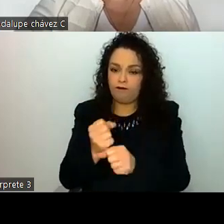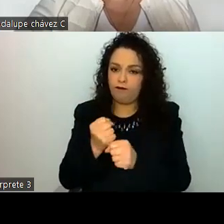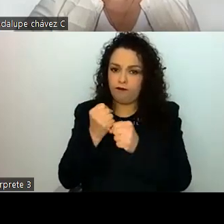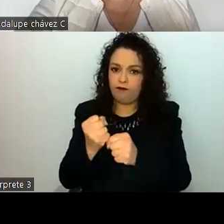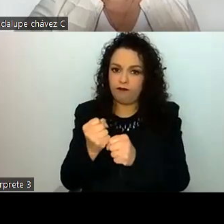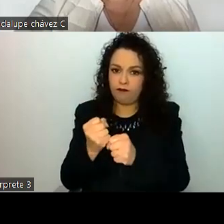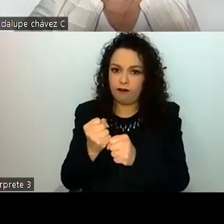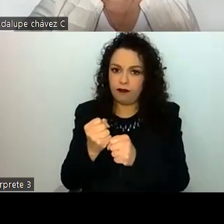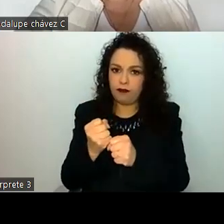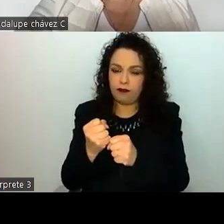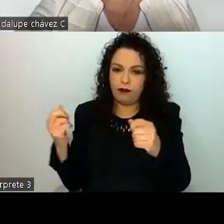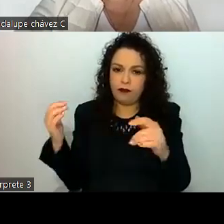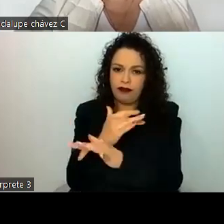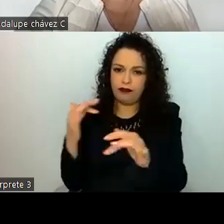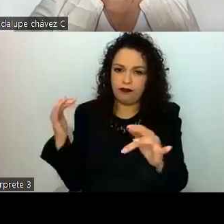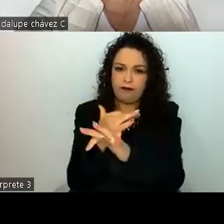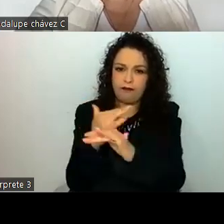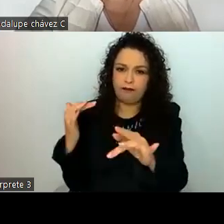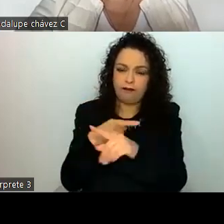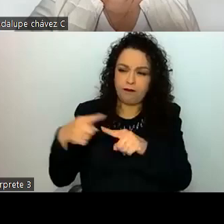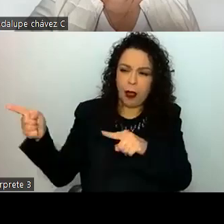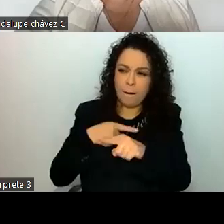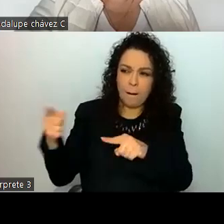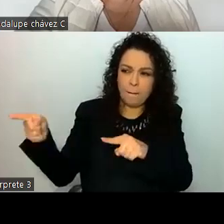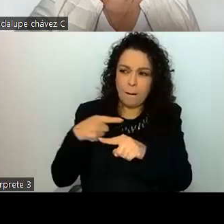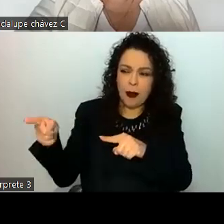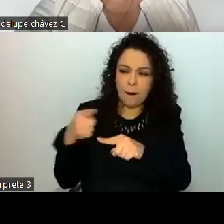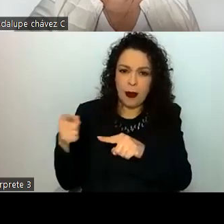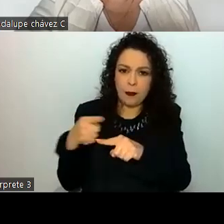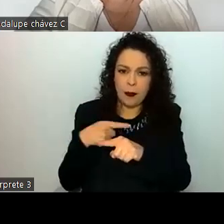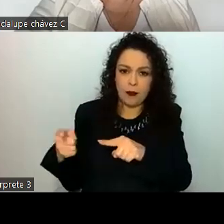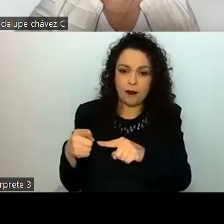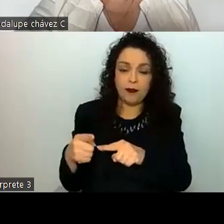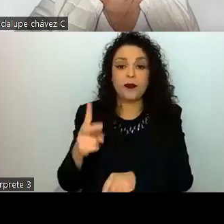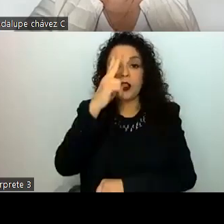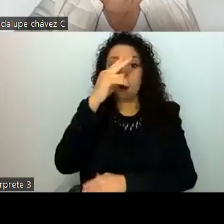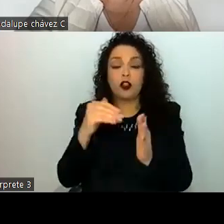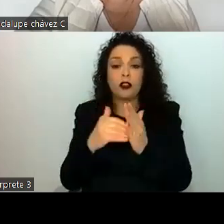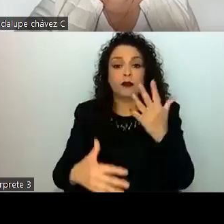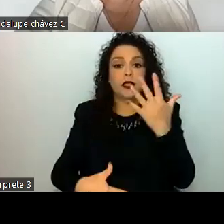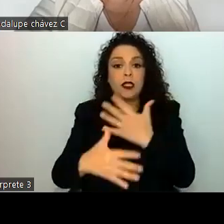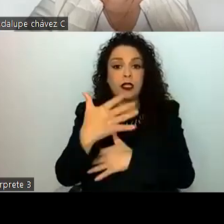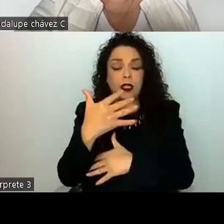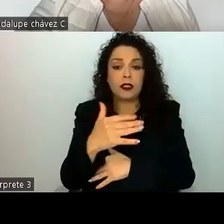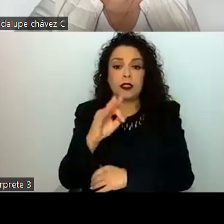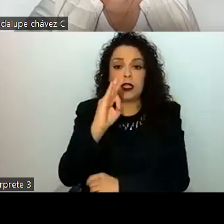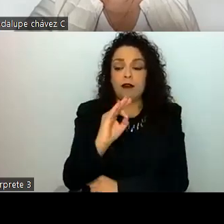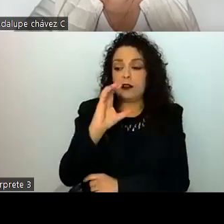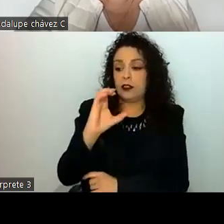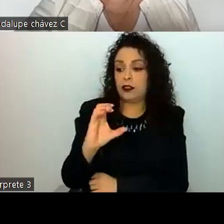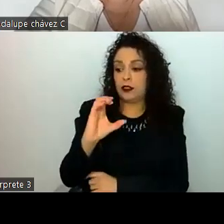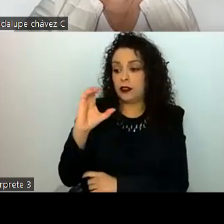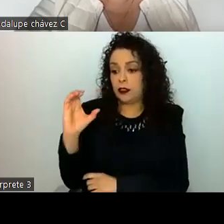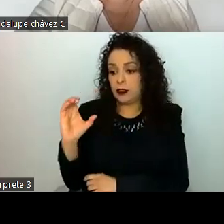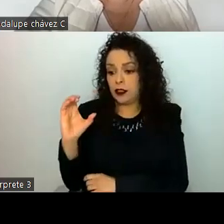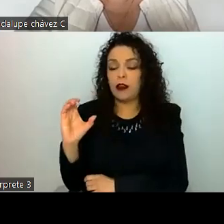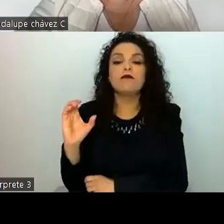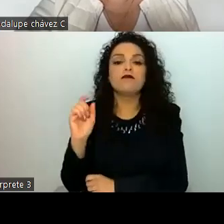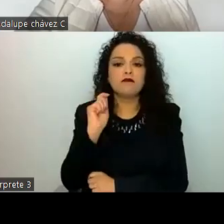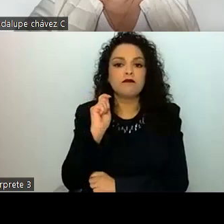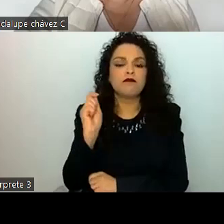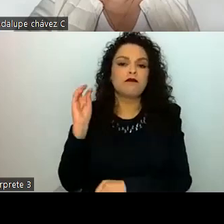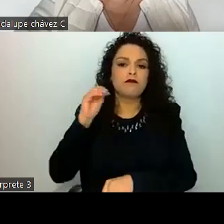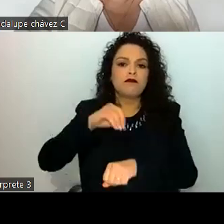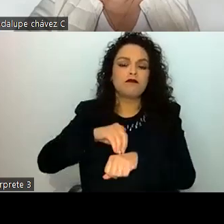al Broadband Progress Report, en 2015, la FCC programó una fase para el despliegue